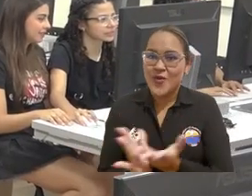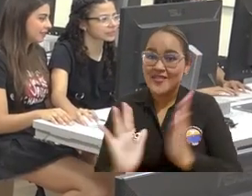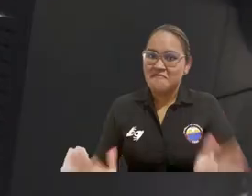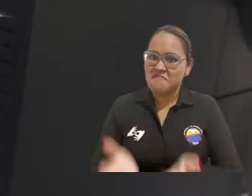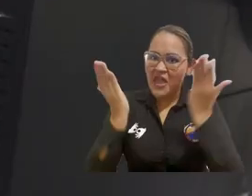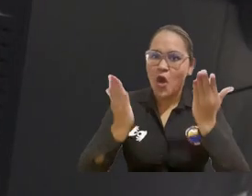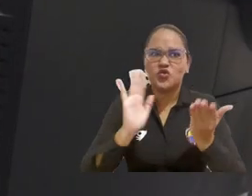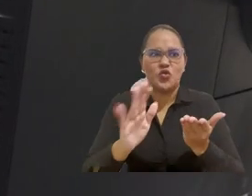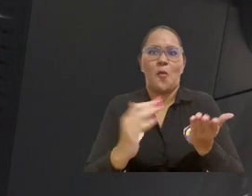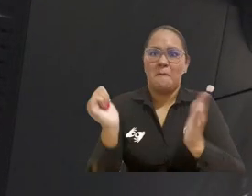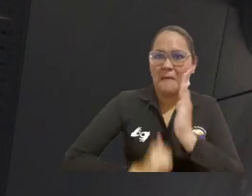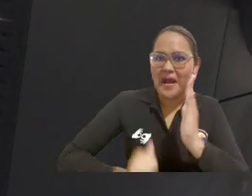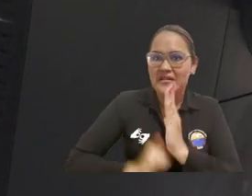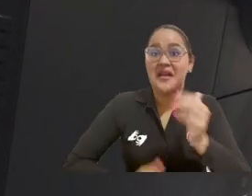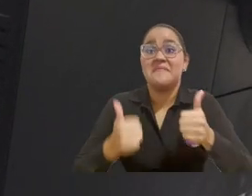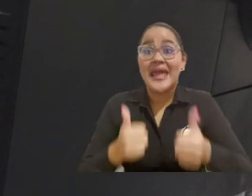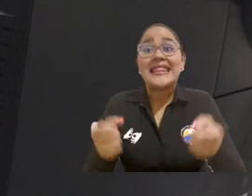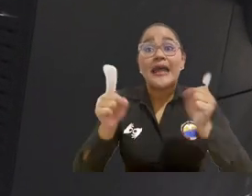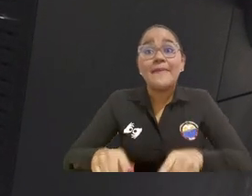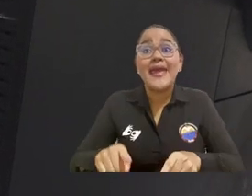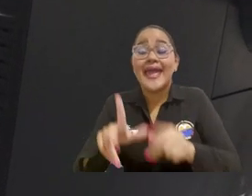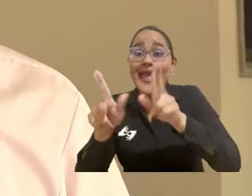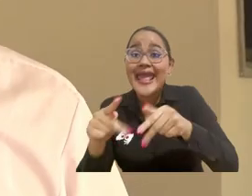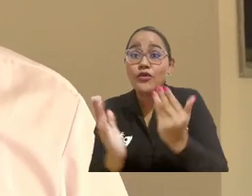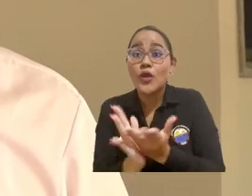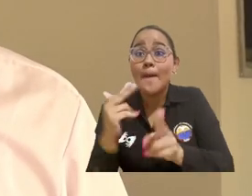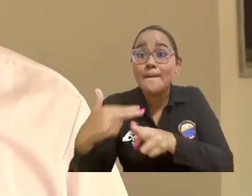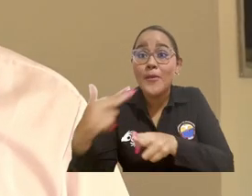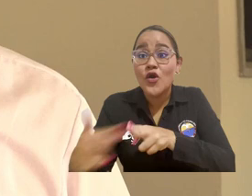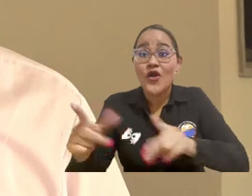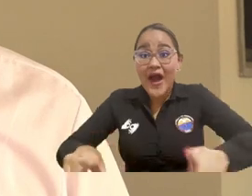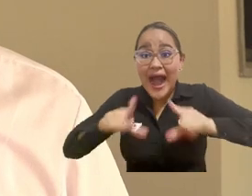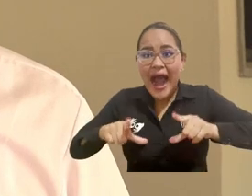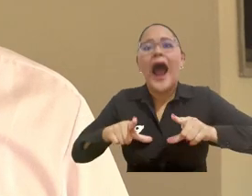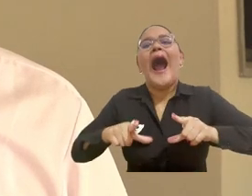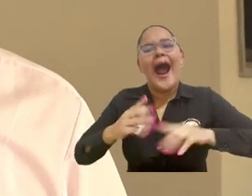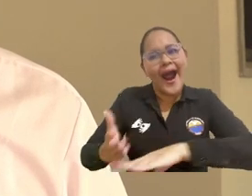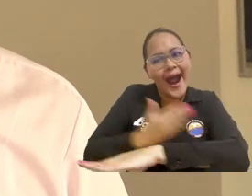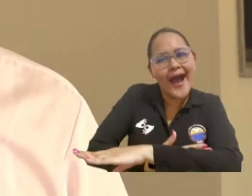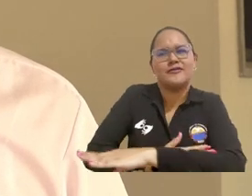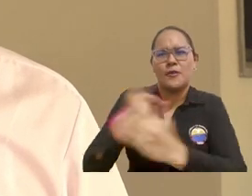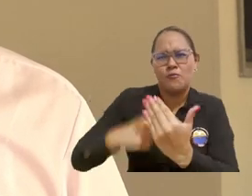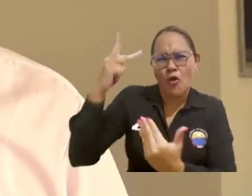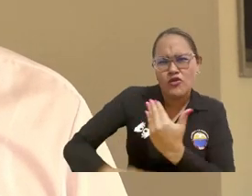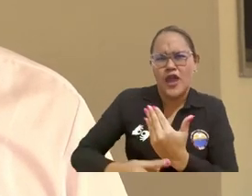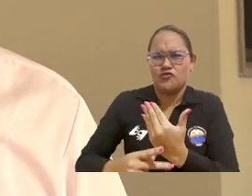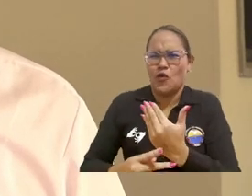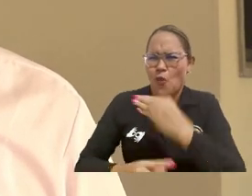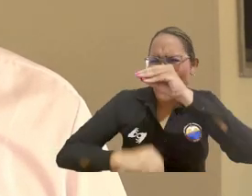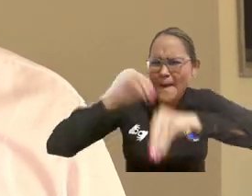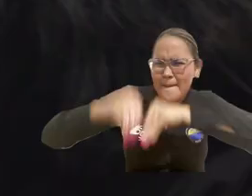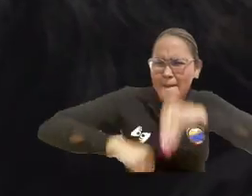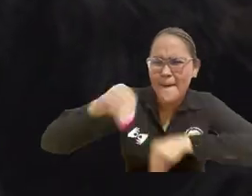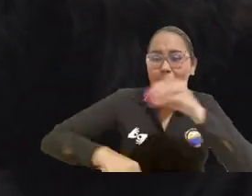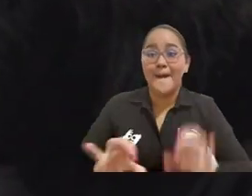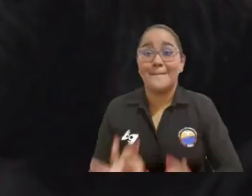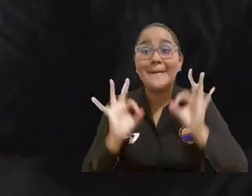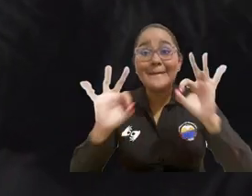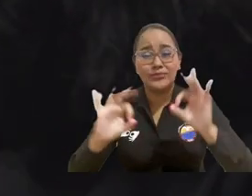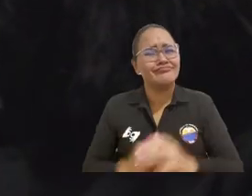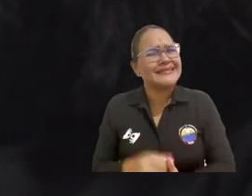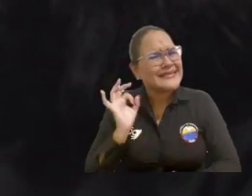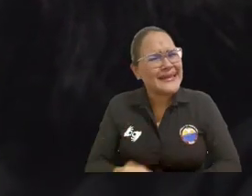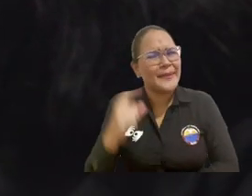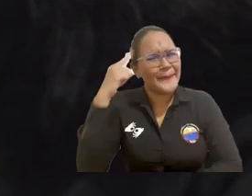condiciones para nuestras clases, va a permitir de que nuestros estudiantes de grado puedan desarrollar de una mejor manera sus proyectos y todo lo